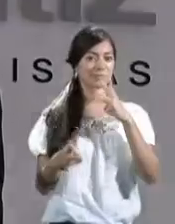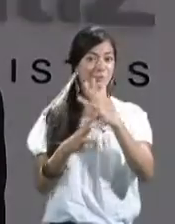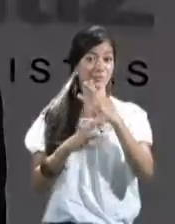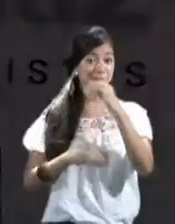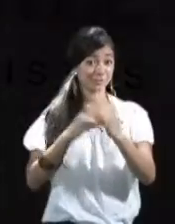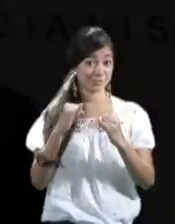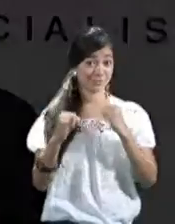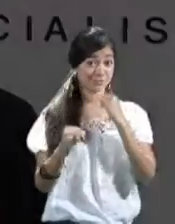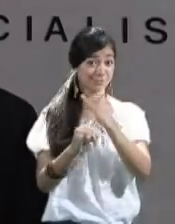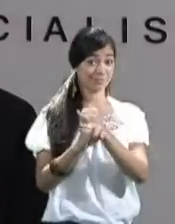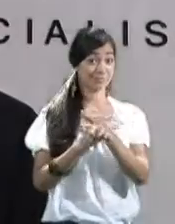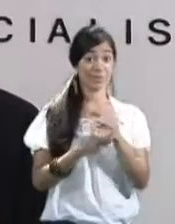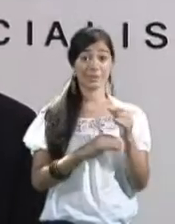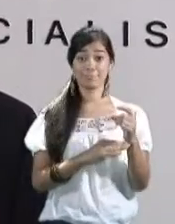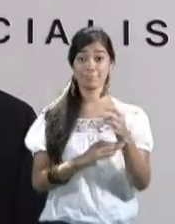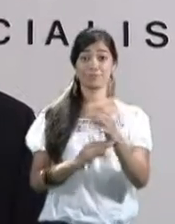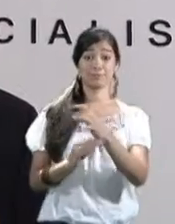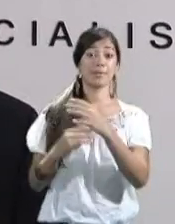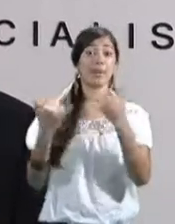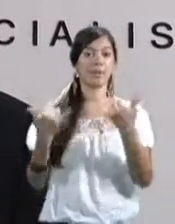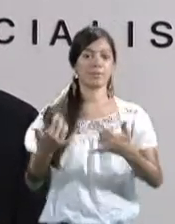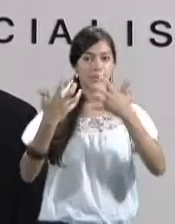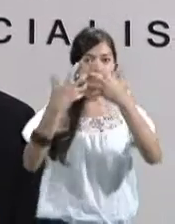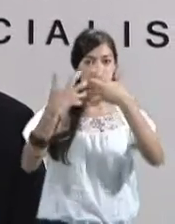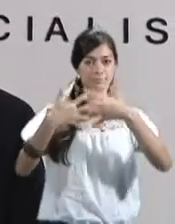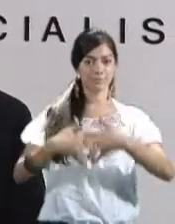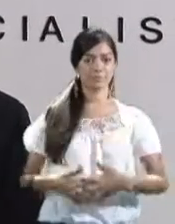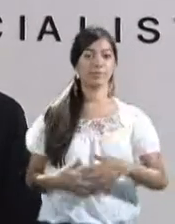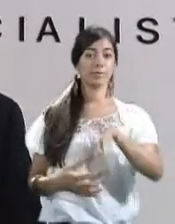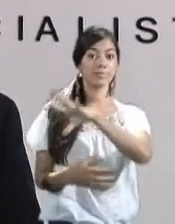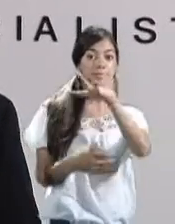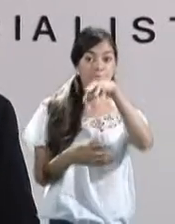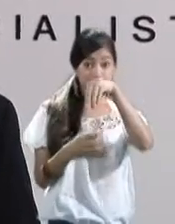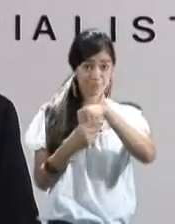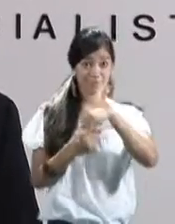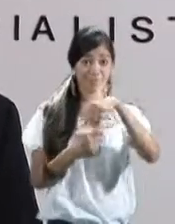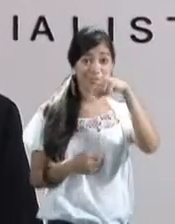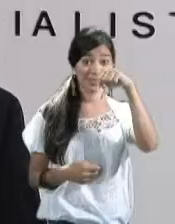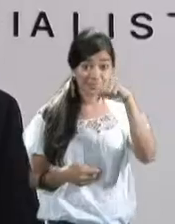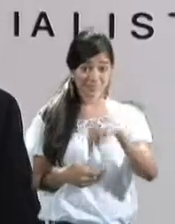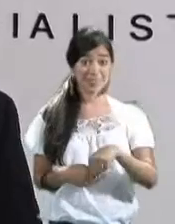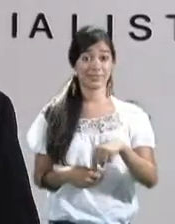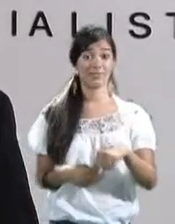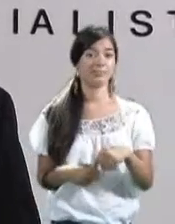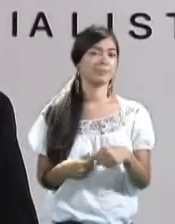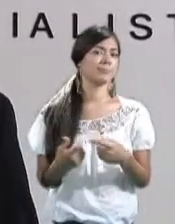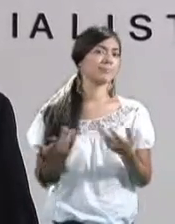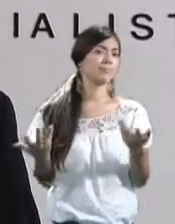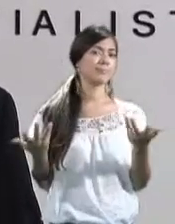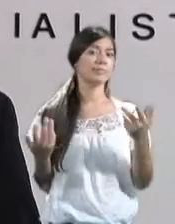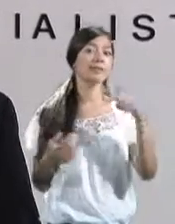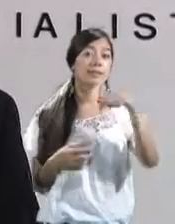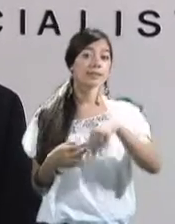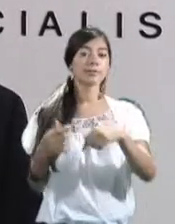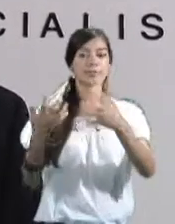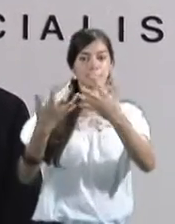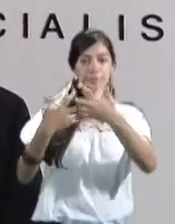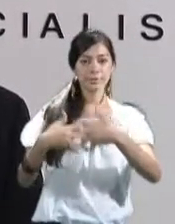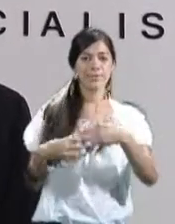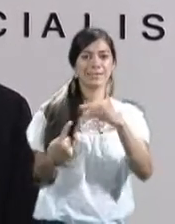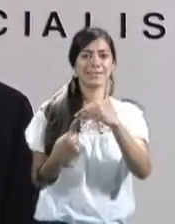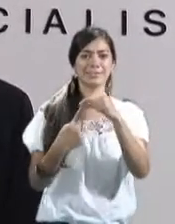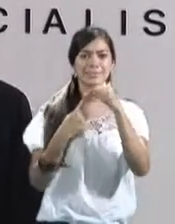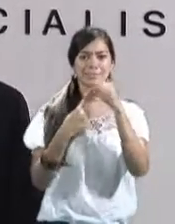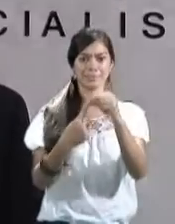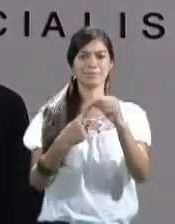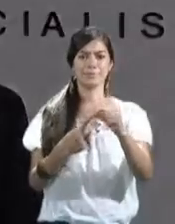e internacional. No todo el mundo cualificaría para tener pacientes internacionales. De esos estándares que han sido avalados